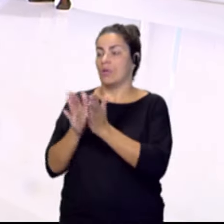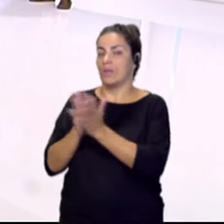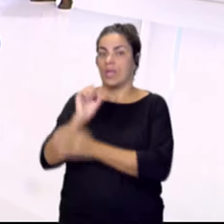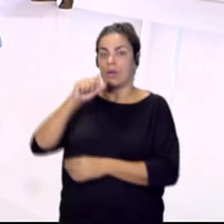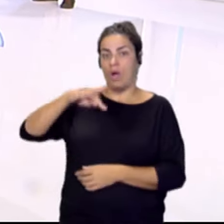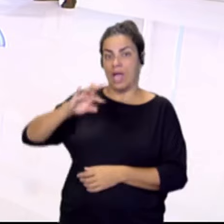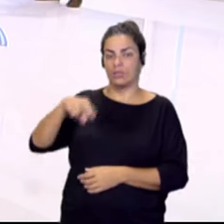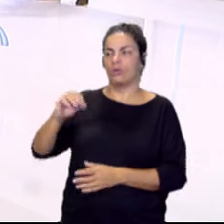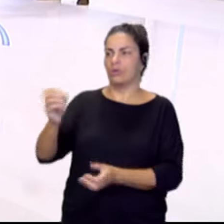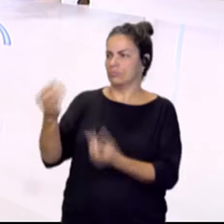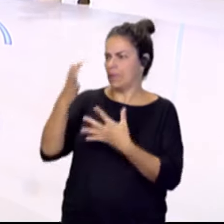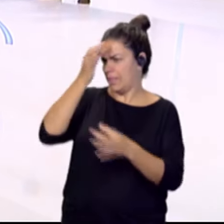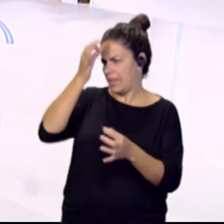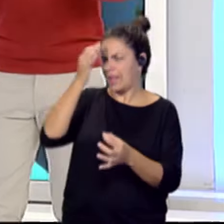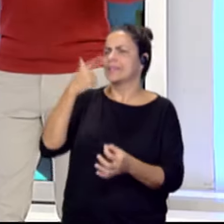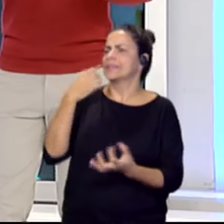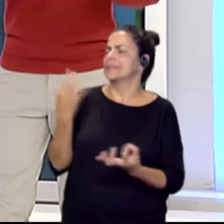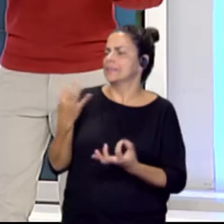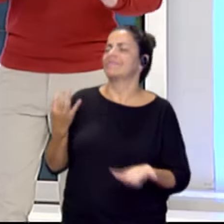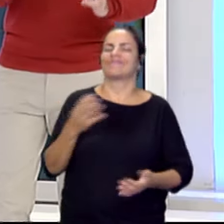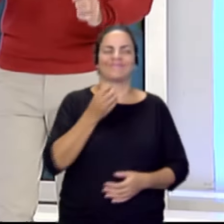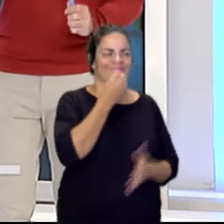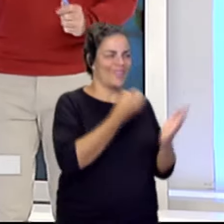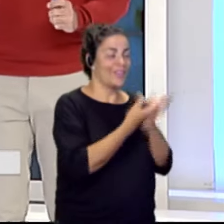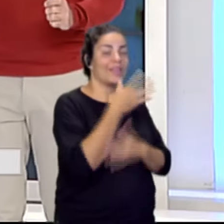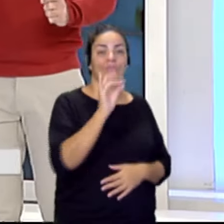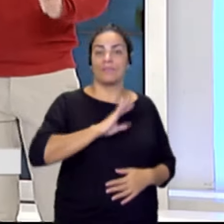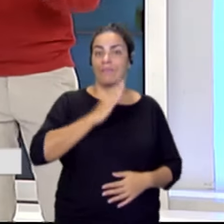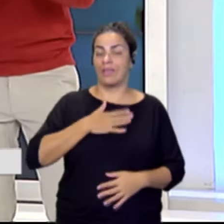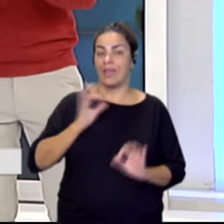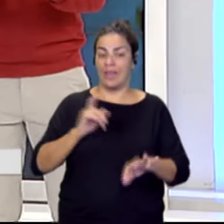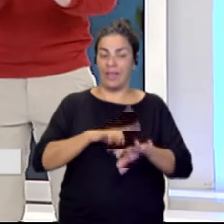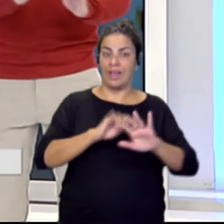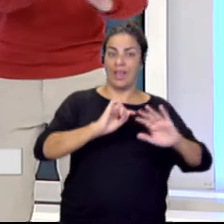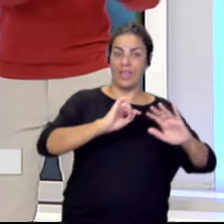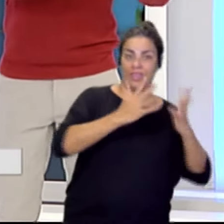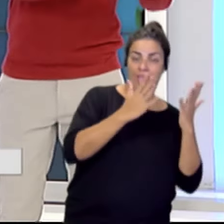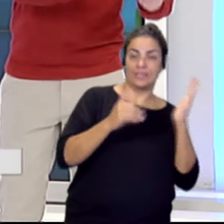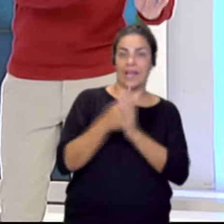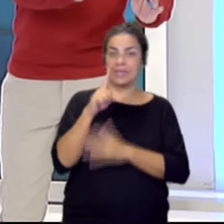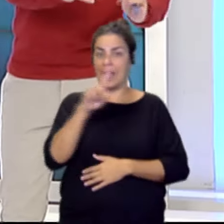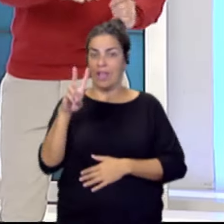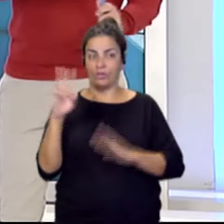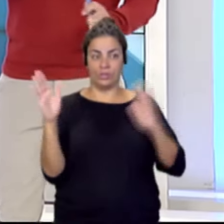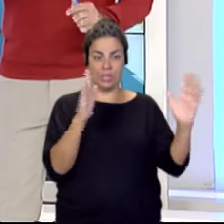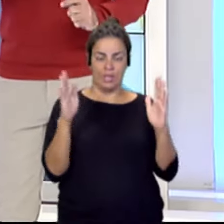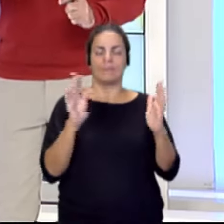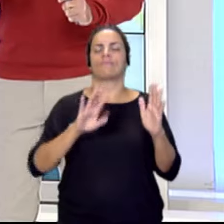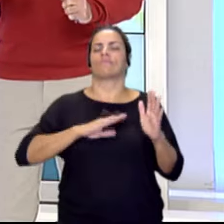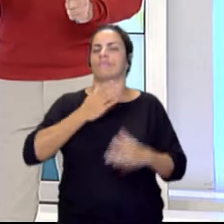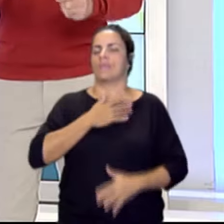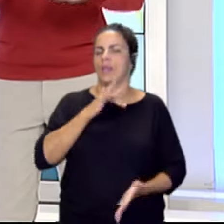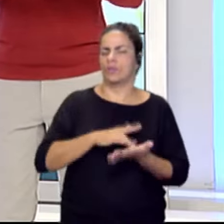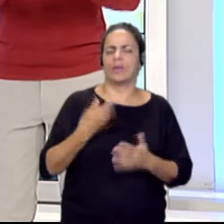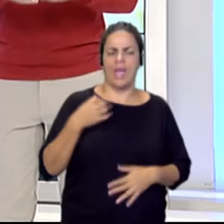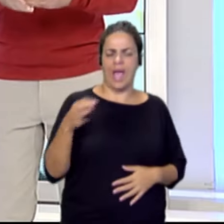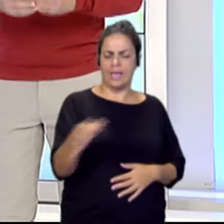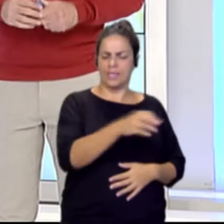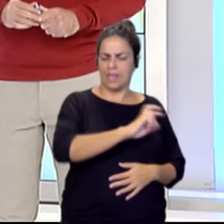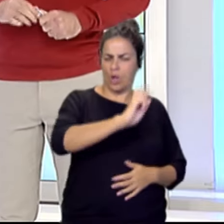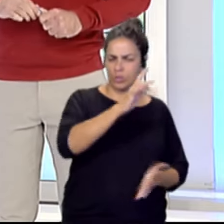Buenos días a todos. Sí, mañana es el momento de 10 a 12 de la mañana, como tú decías. Ya ha ocurrido en otras islas, ya ha ocurrido también en otros puntos de España y